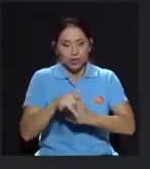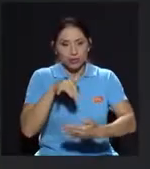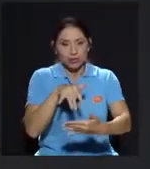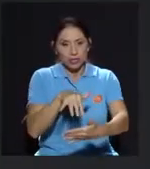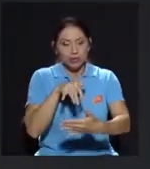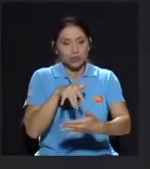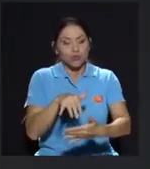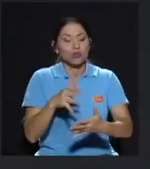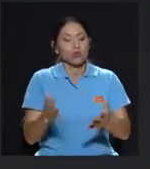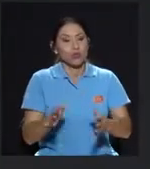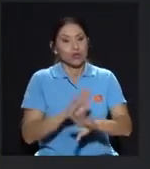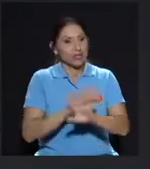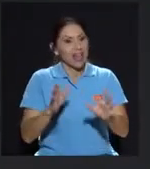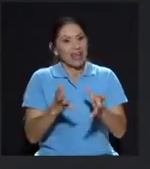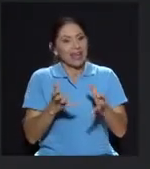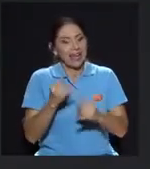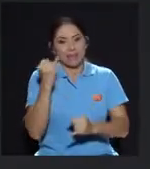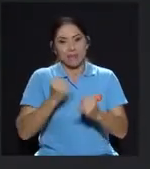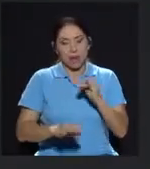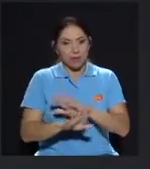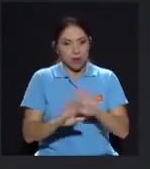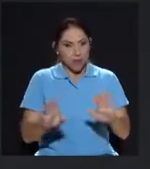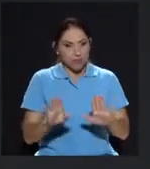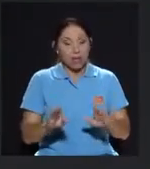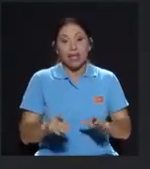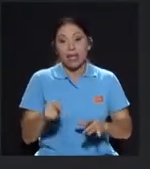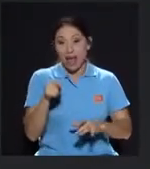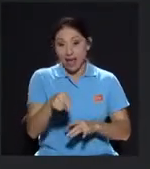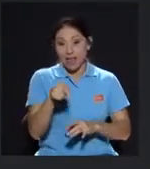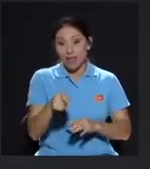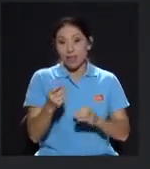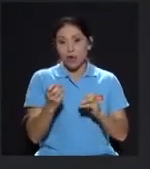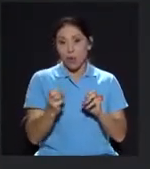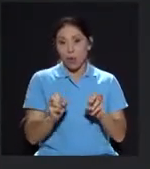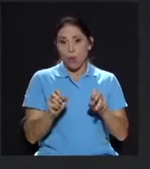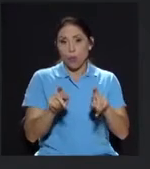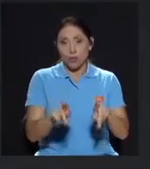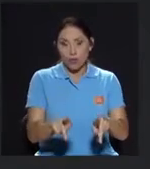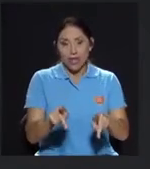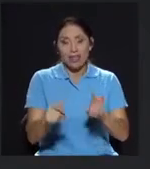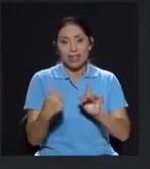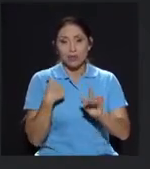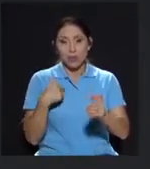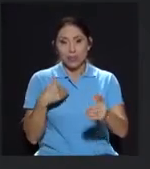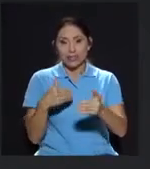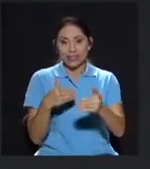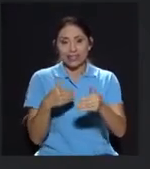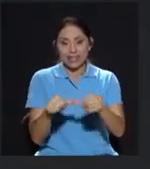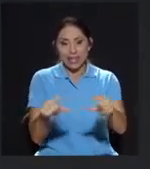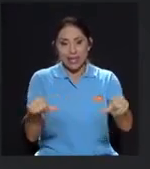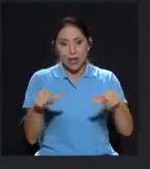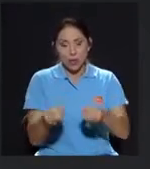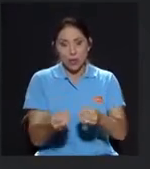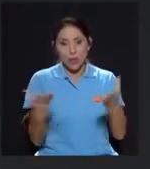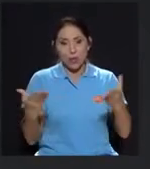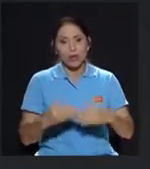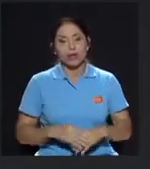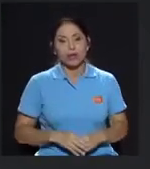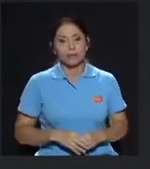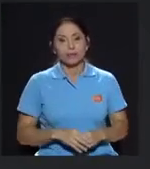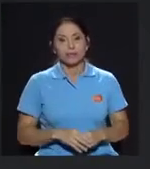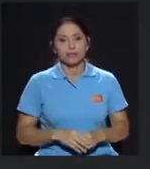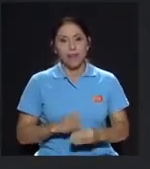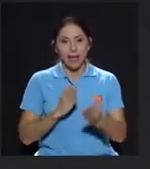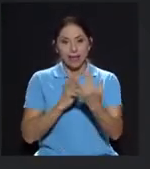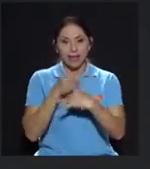y fue a partir de ahí cuando tuve la oportunidad de acercarme al sector público este a